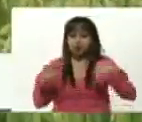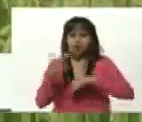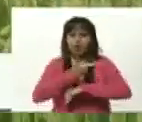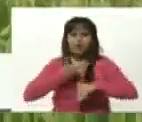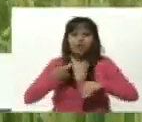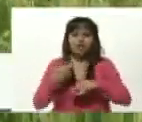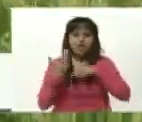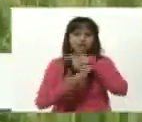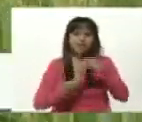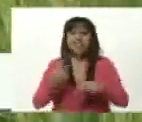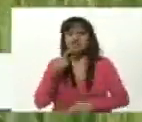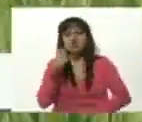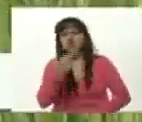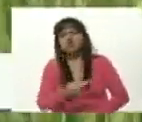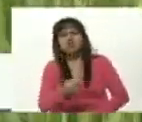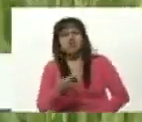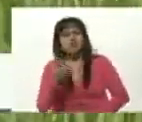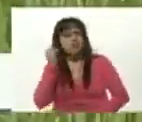revolucionario. ¿Qué nos dice Doris?